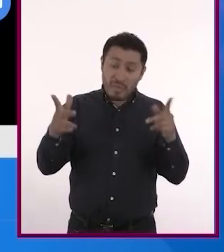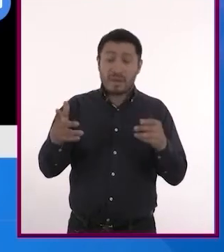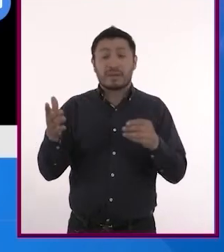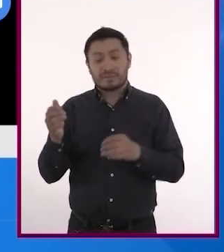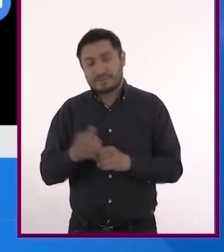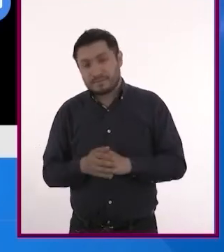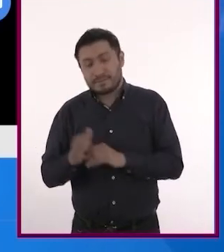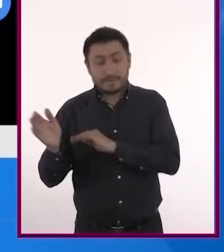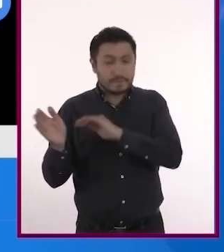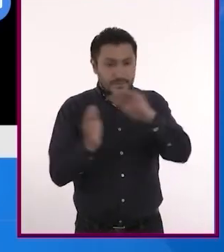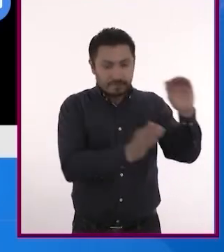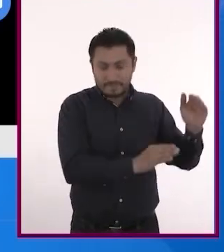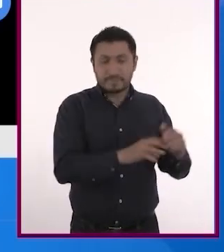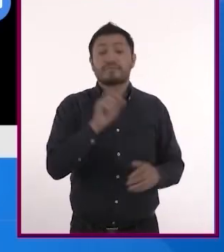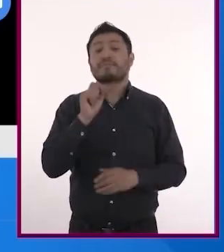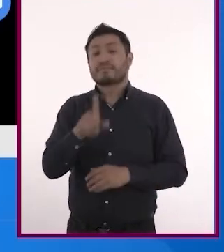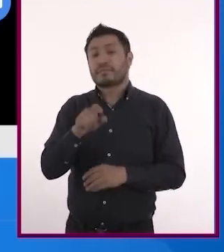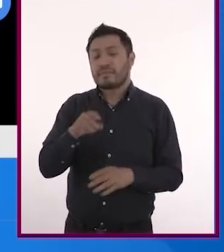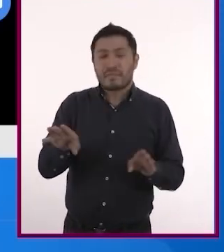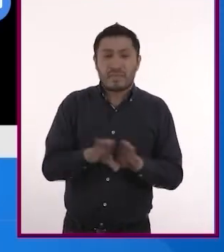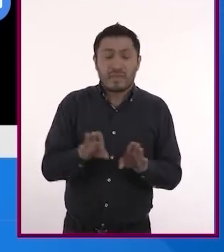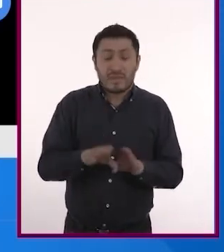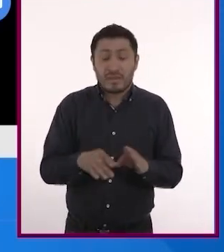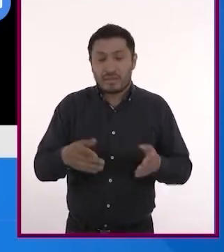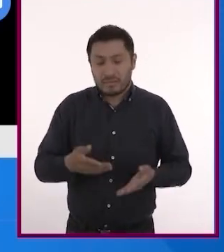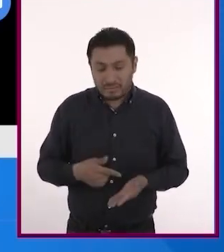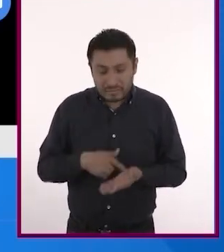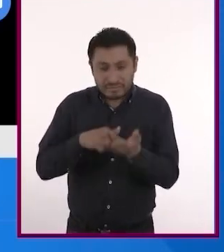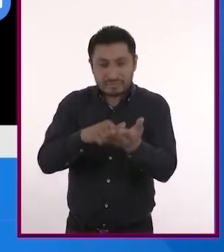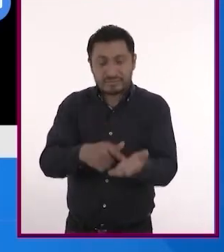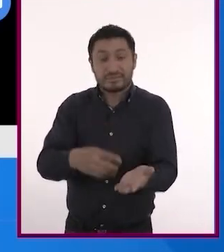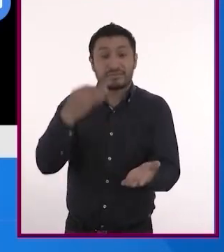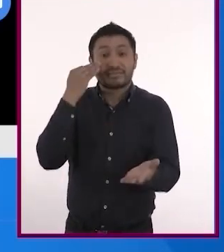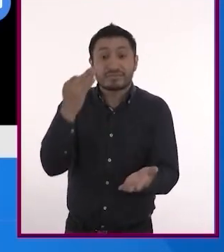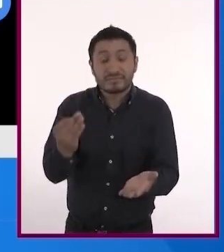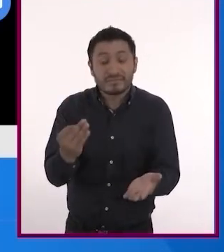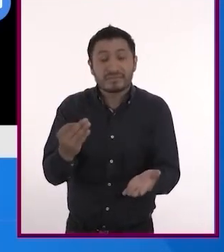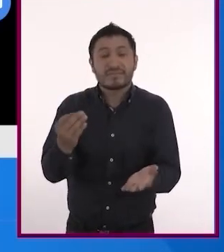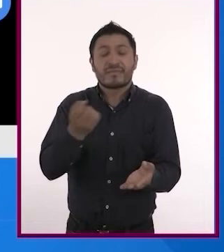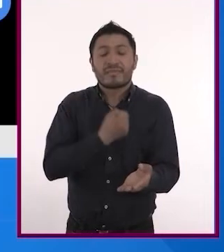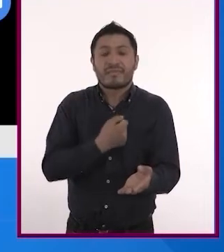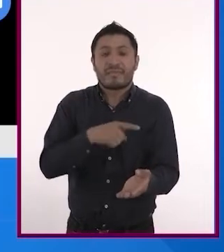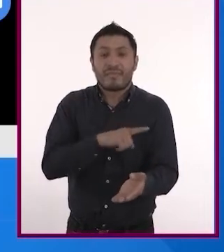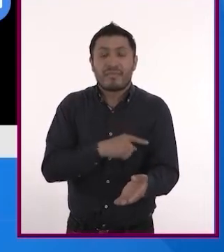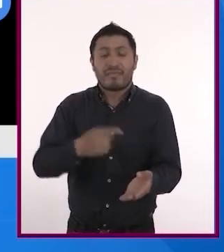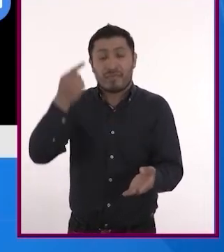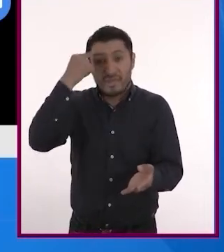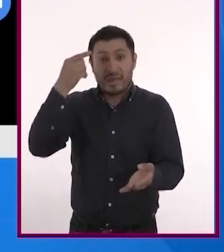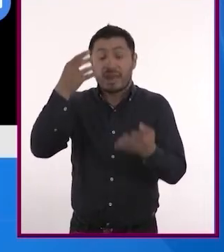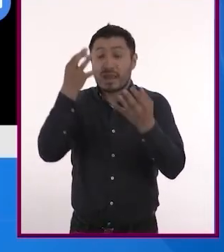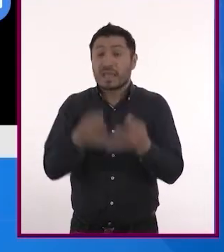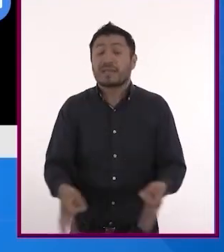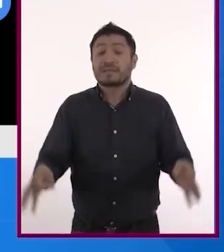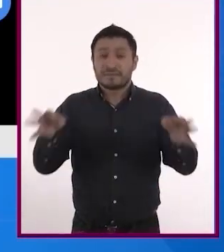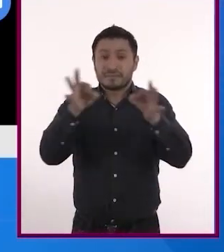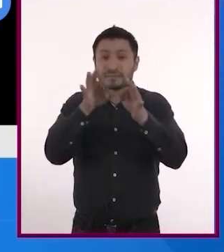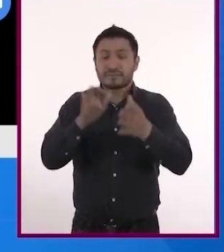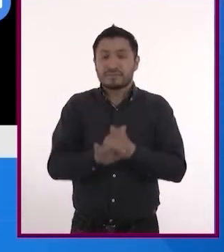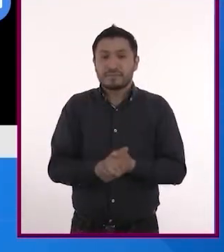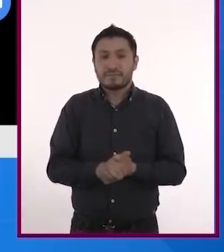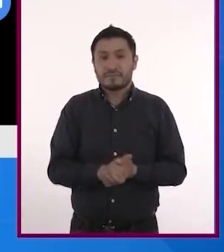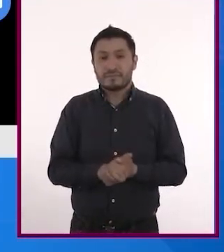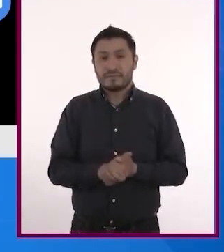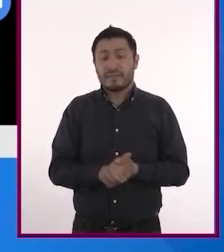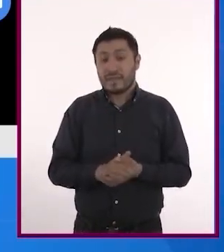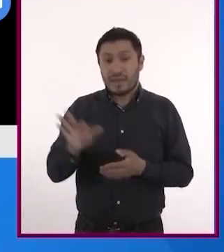otra parte, ha puesto sobre el tapete que el tema de la salud mental es un tema central. Si en